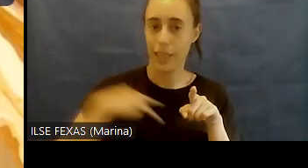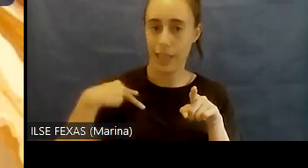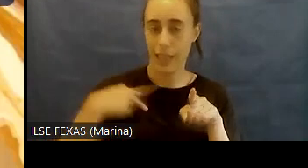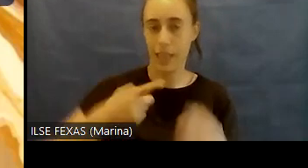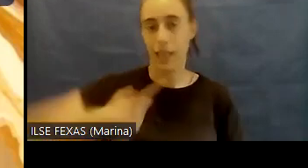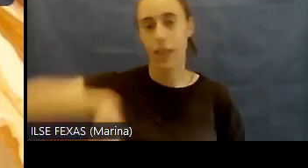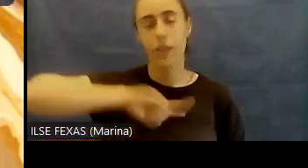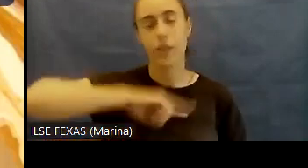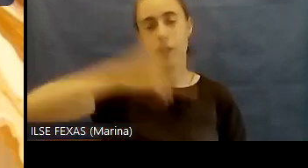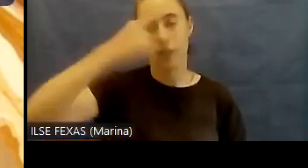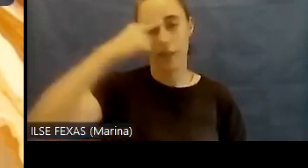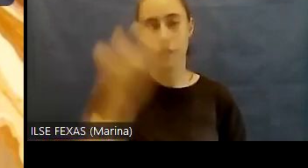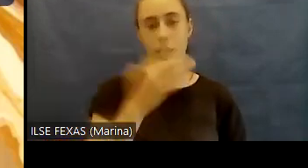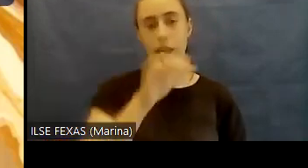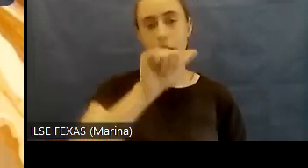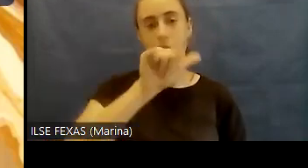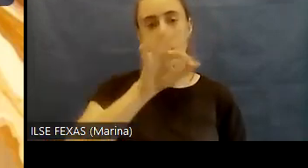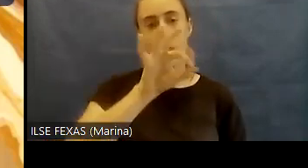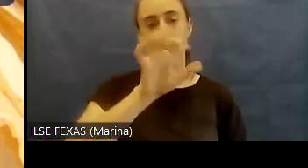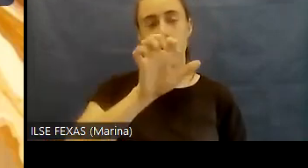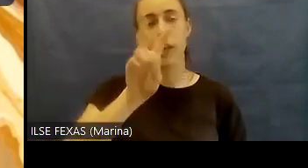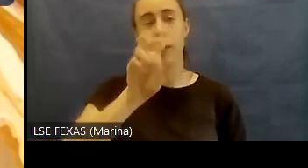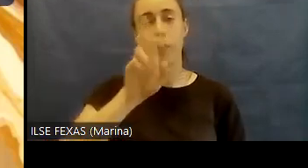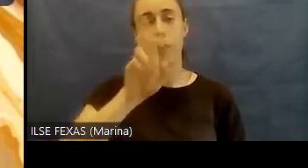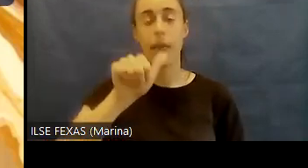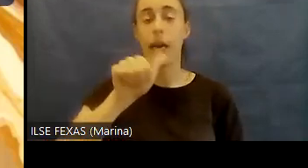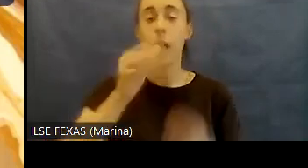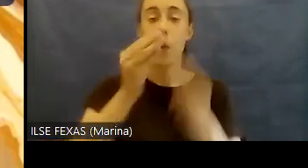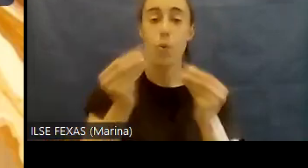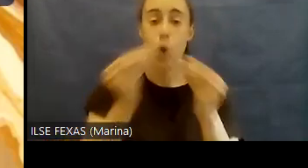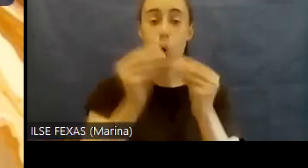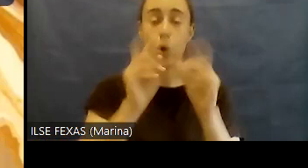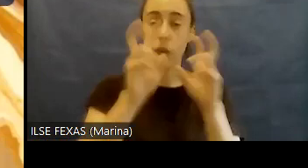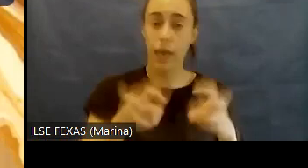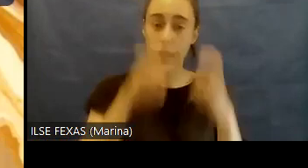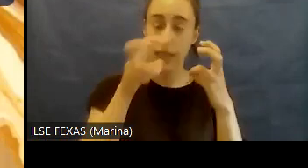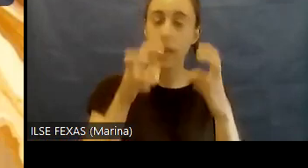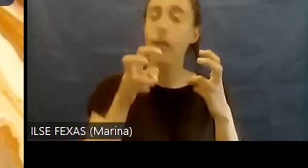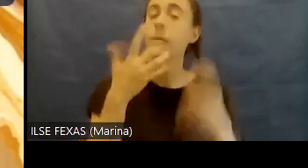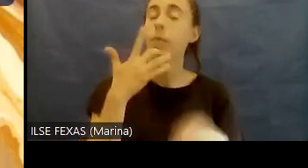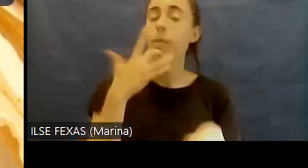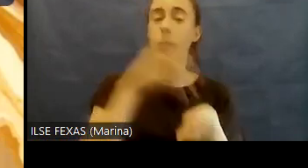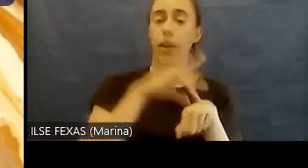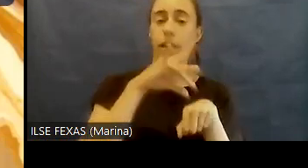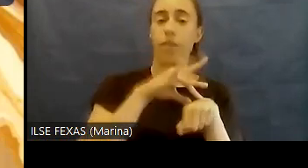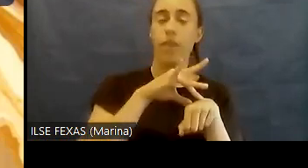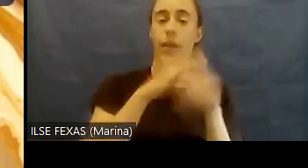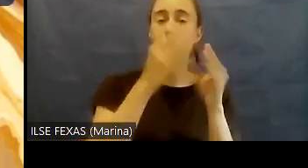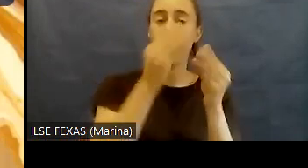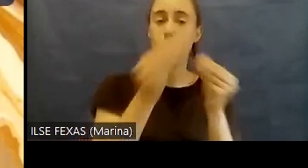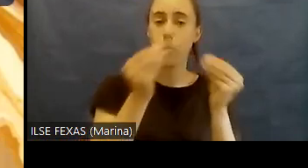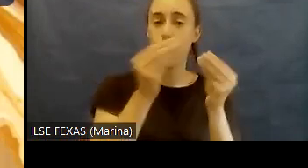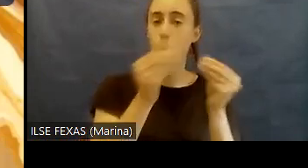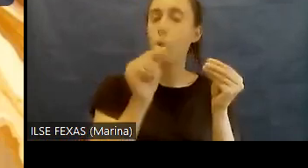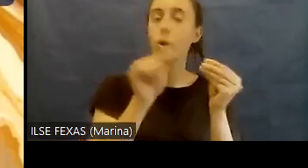el gel de aloe vera va muy bien para regenerar mucosas, una de las patologías que puede aparecer y que puede afectar a la mucosa es la